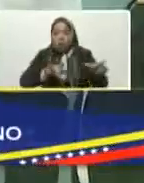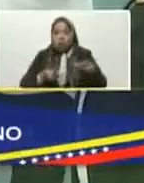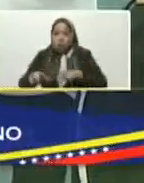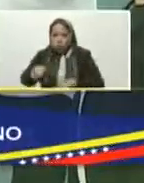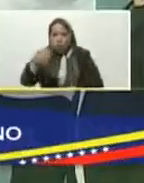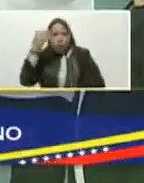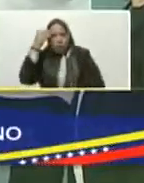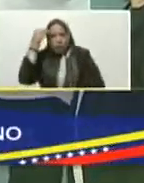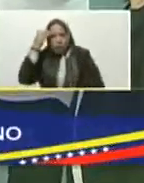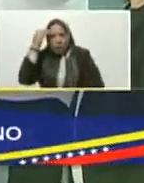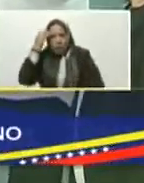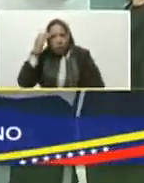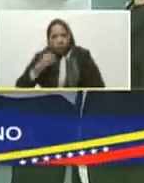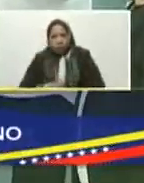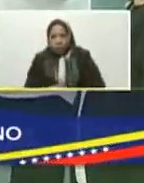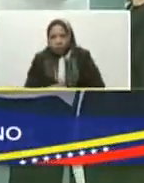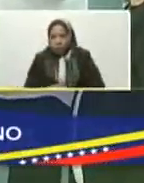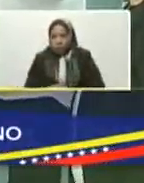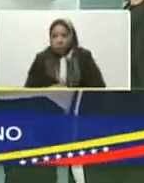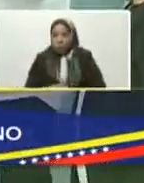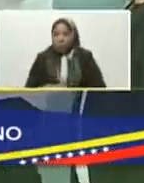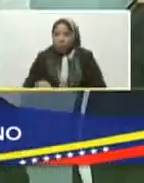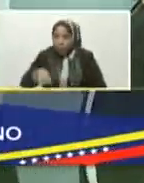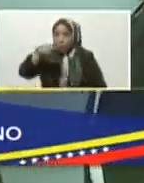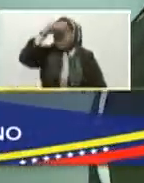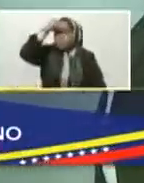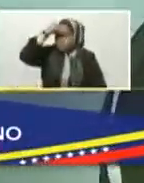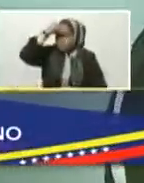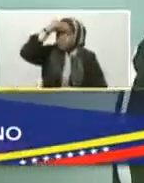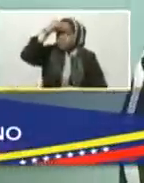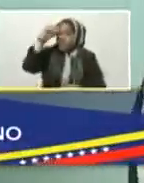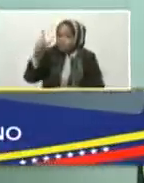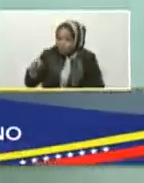sabías? Estás aprendiendo, ¿verdad?